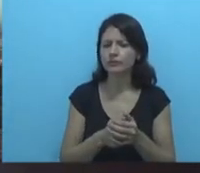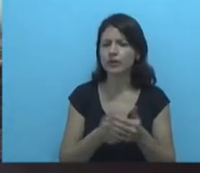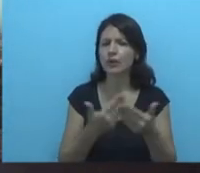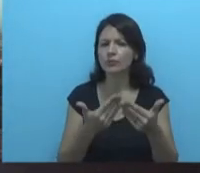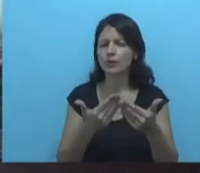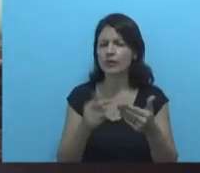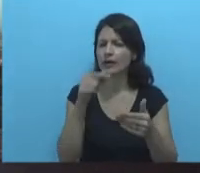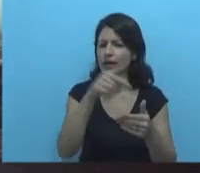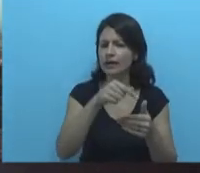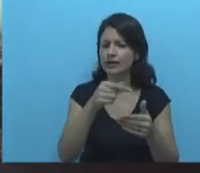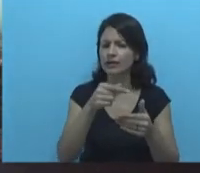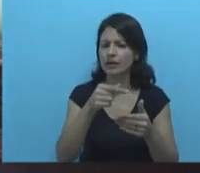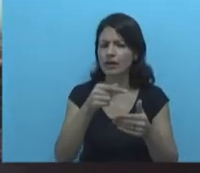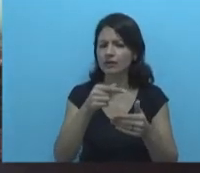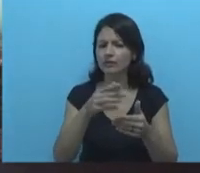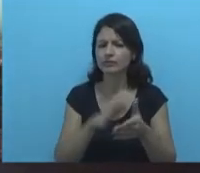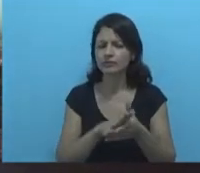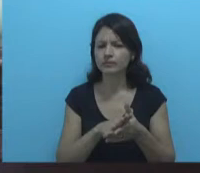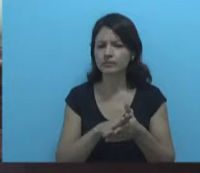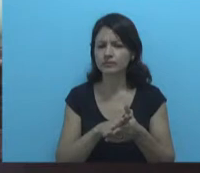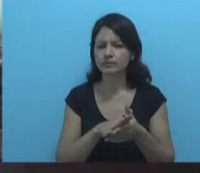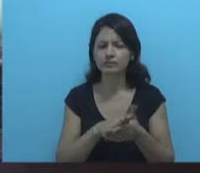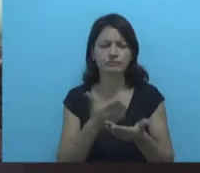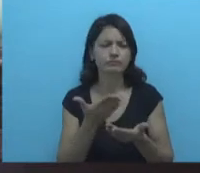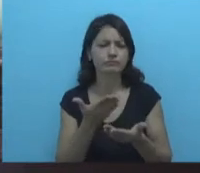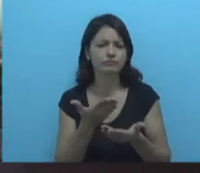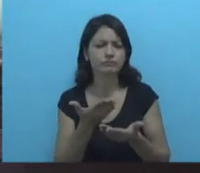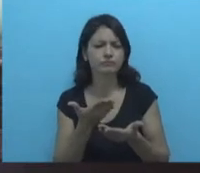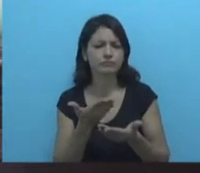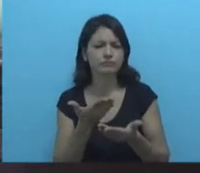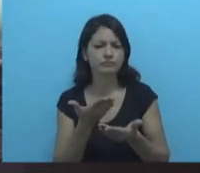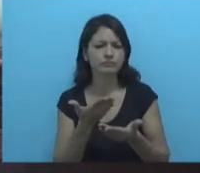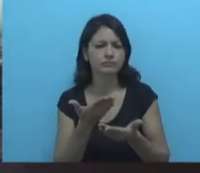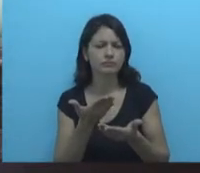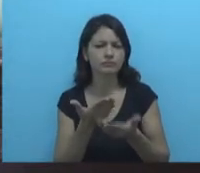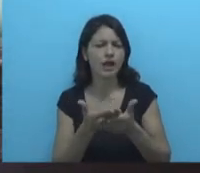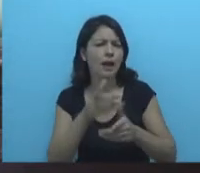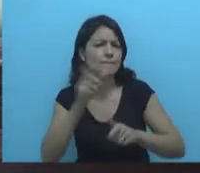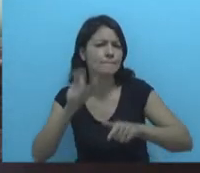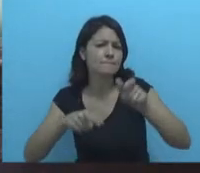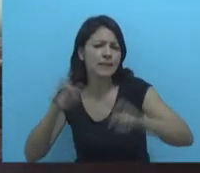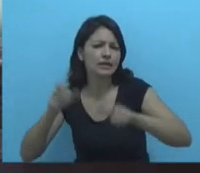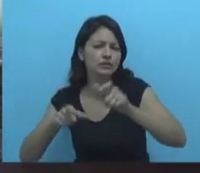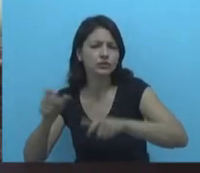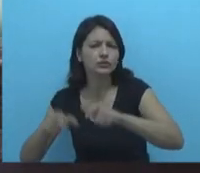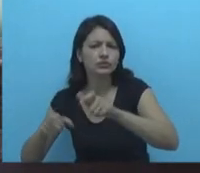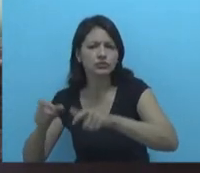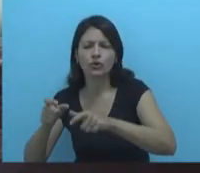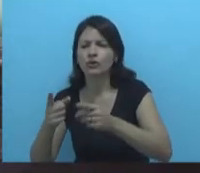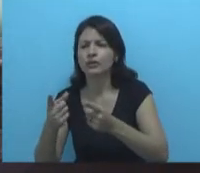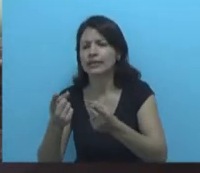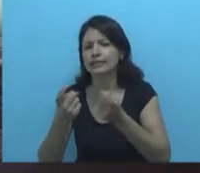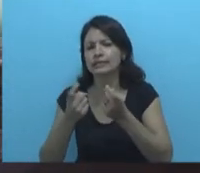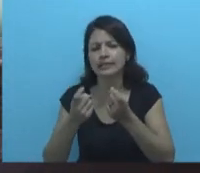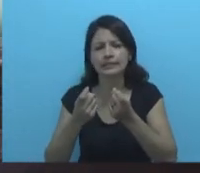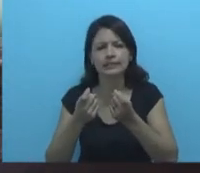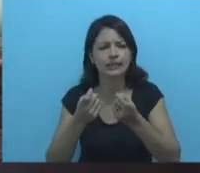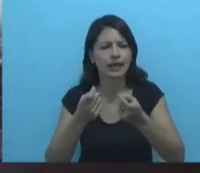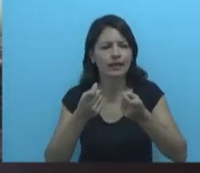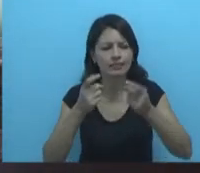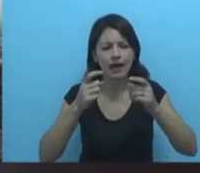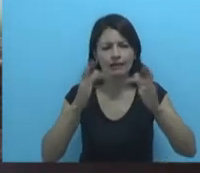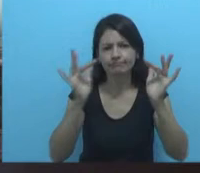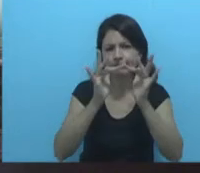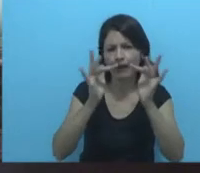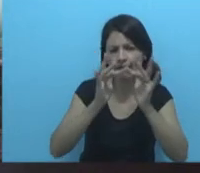tendientes a recepcionar las demandas particulares de un sector de la población carente de recursos informáticos, educativos y de información